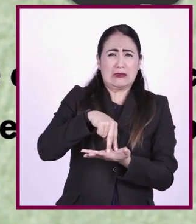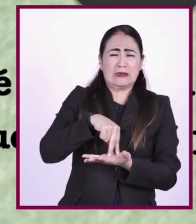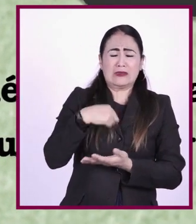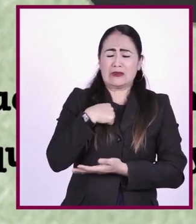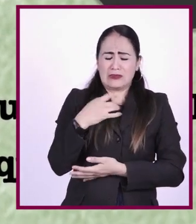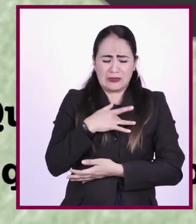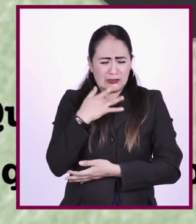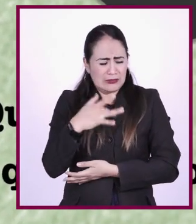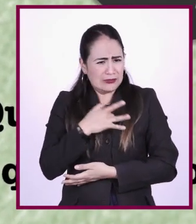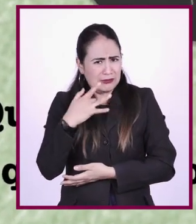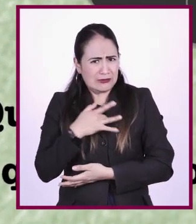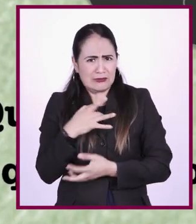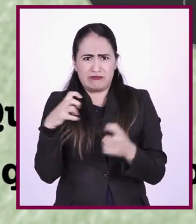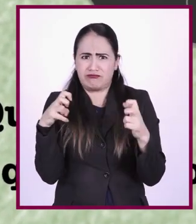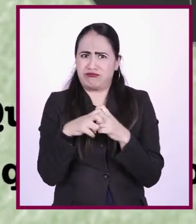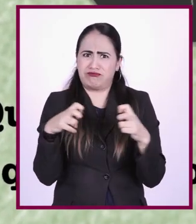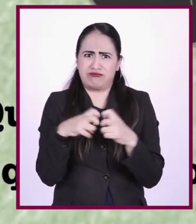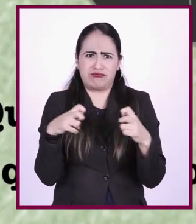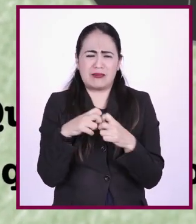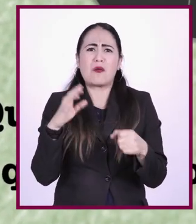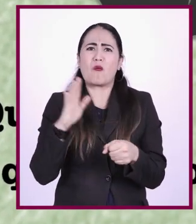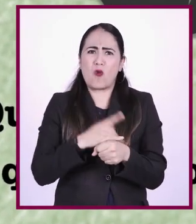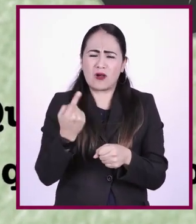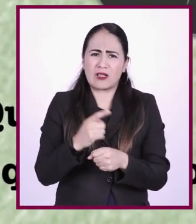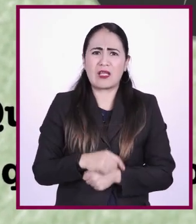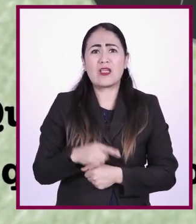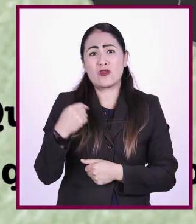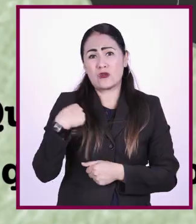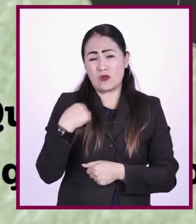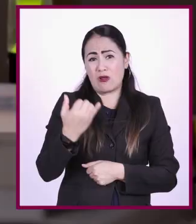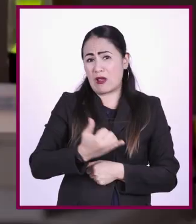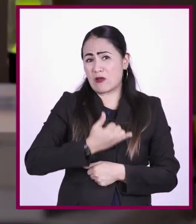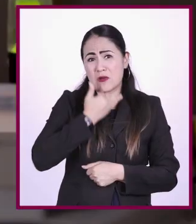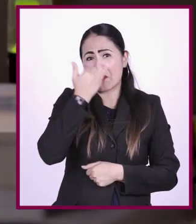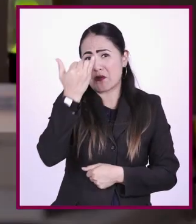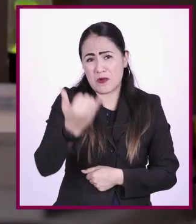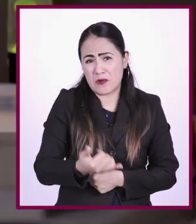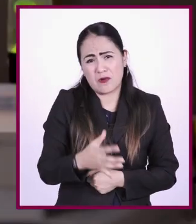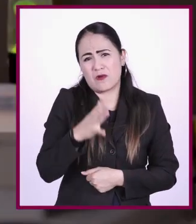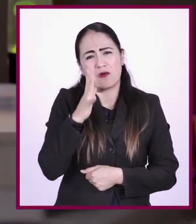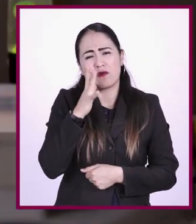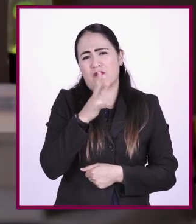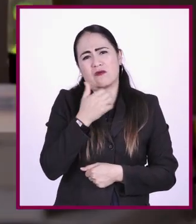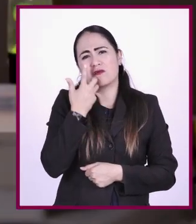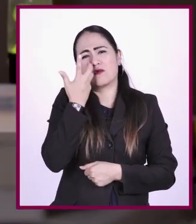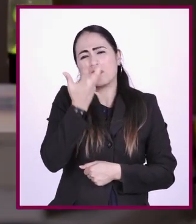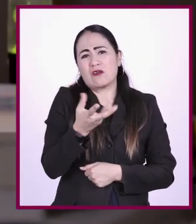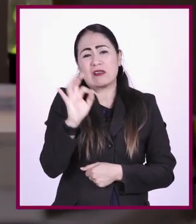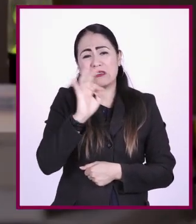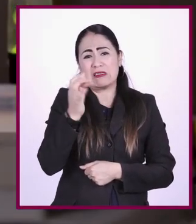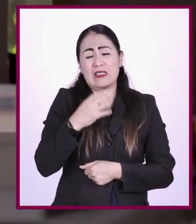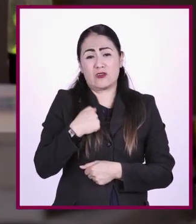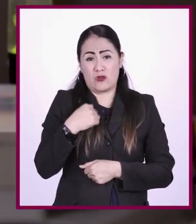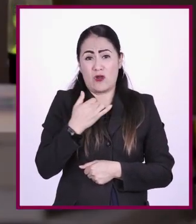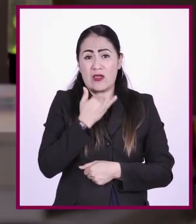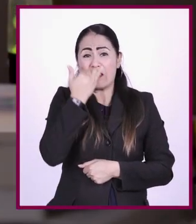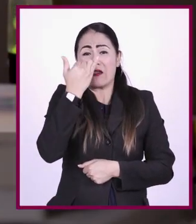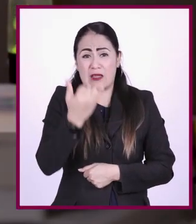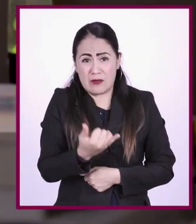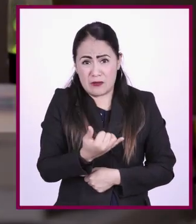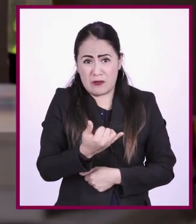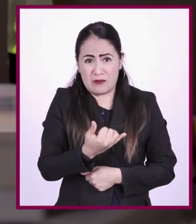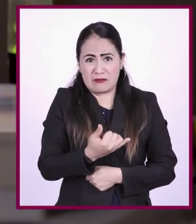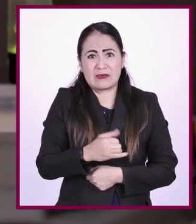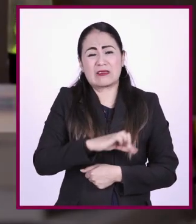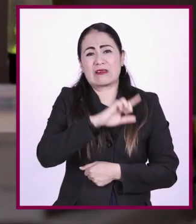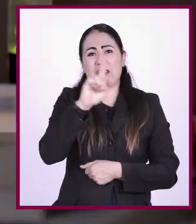qué me siento así. La verdad, me siento así porque no quiero hacer el oso. Me daría mucha vergüenza si me equivoco. Me da cosa que se